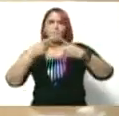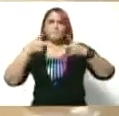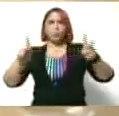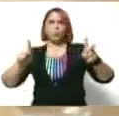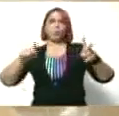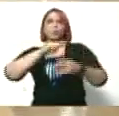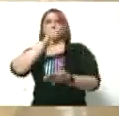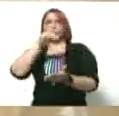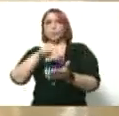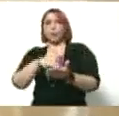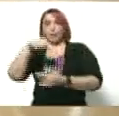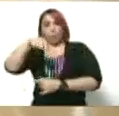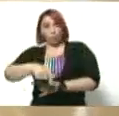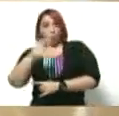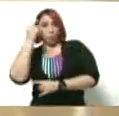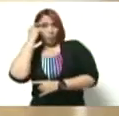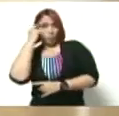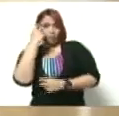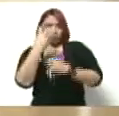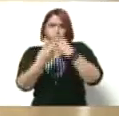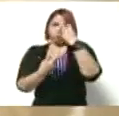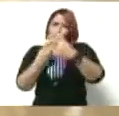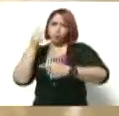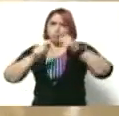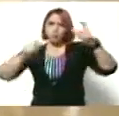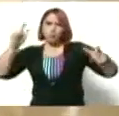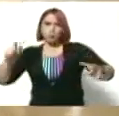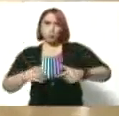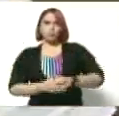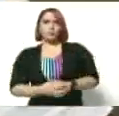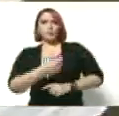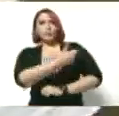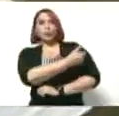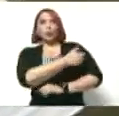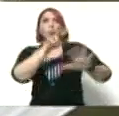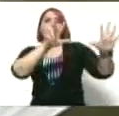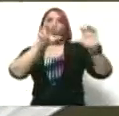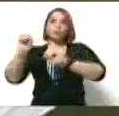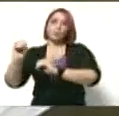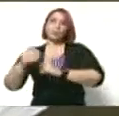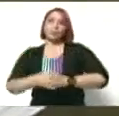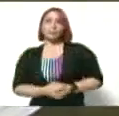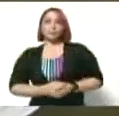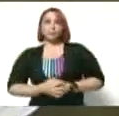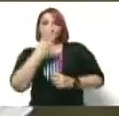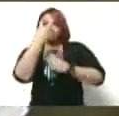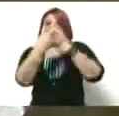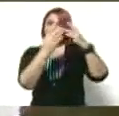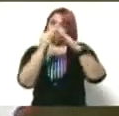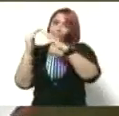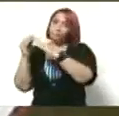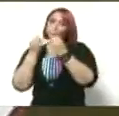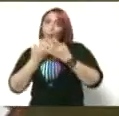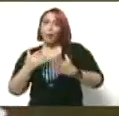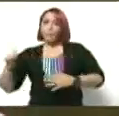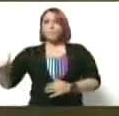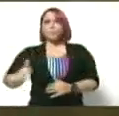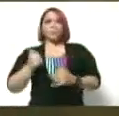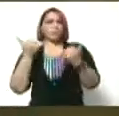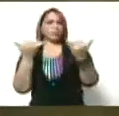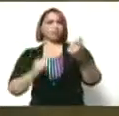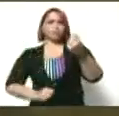día de hoy se visitaron varios pacientes se colocaron 80 dosis en el casa casa en el cual bueno fue muy provechosa en